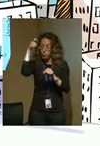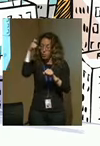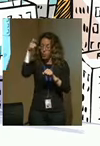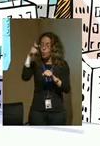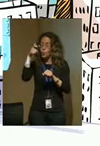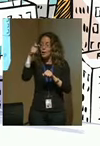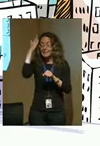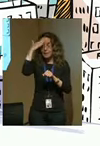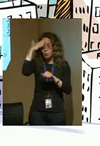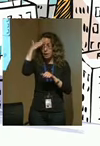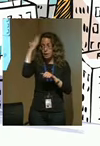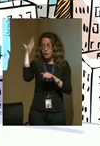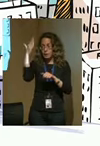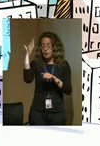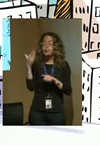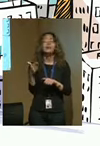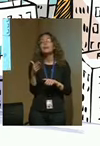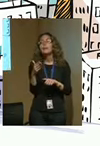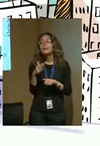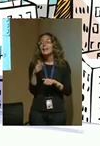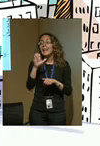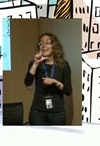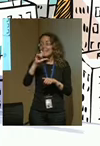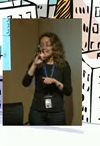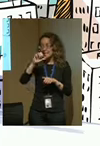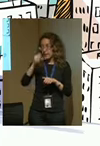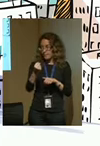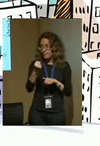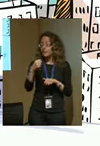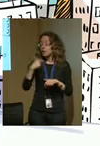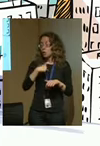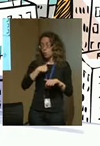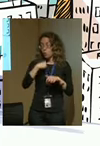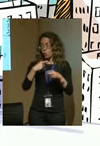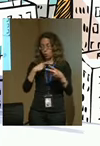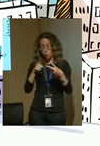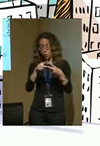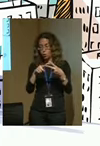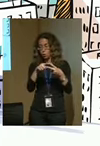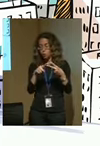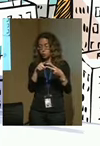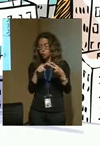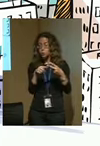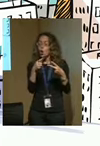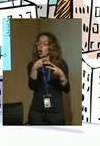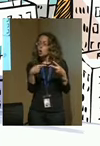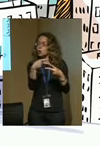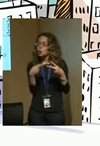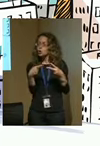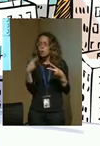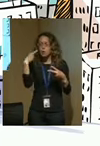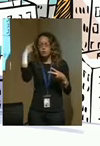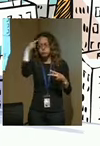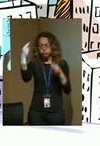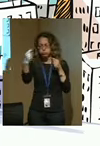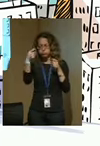es la doctora Alicia Pierini, y bueno, yo que soy el número 2 que la acompaño, somos muy estricto y severo, y seguimos el caso, no